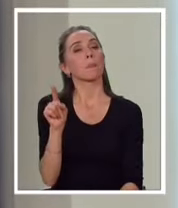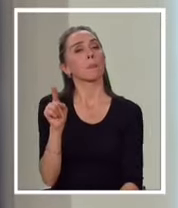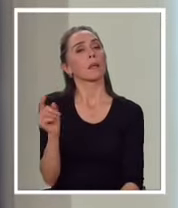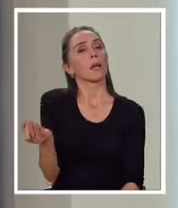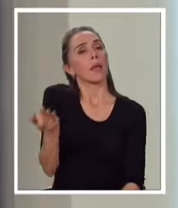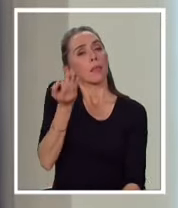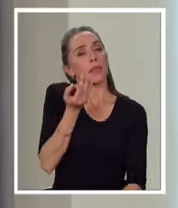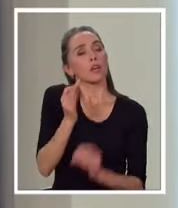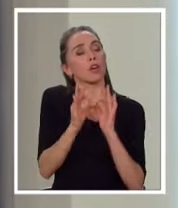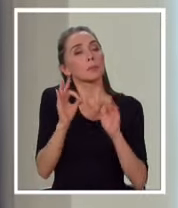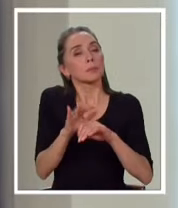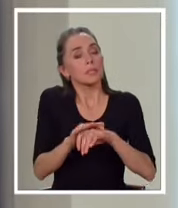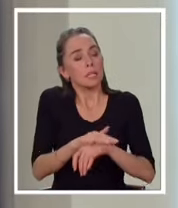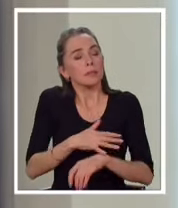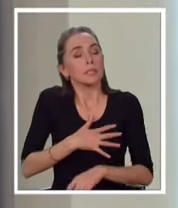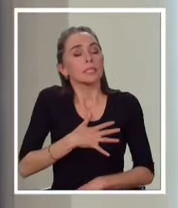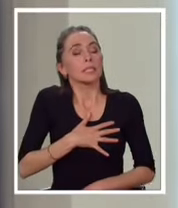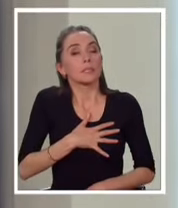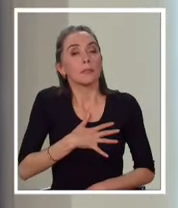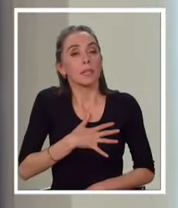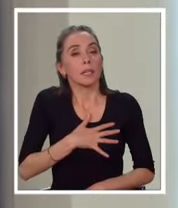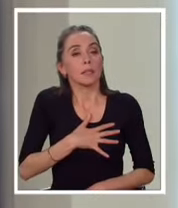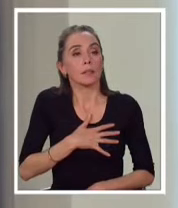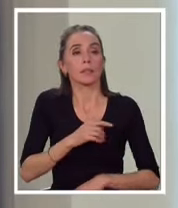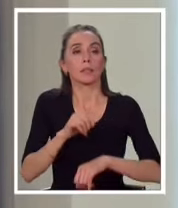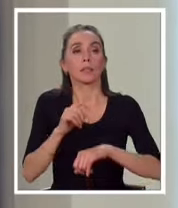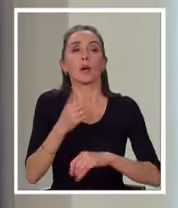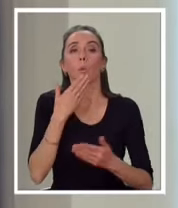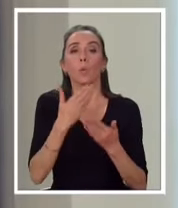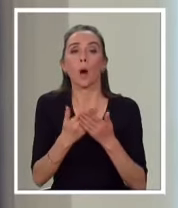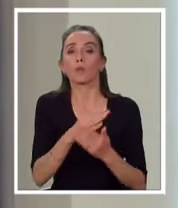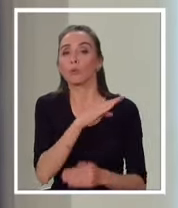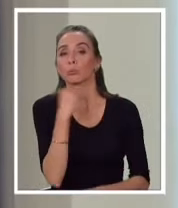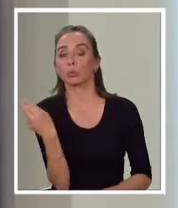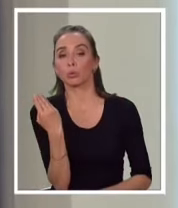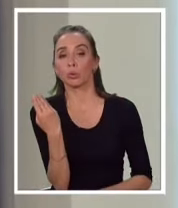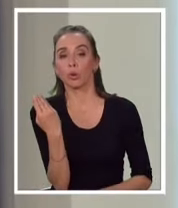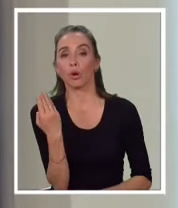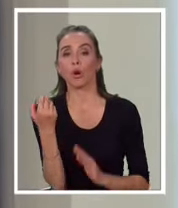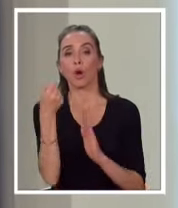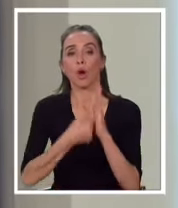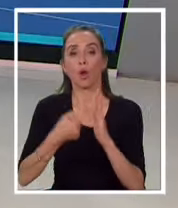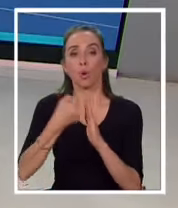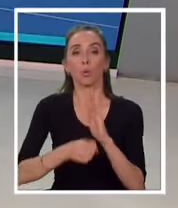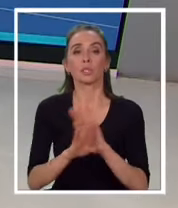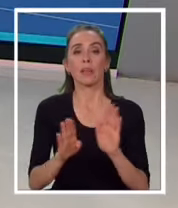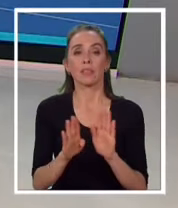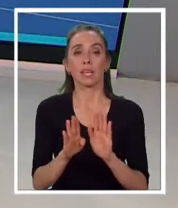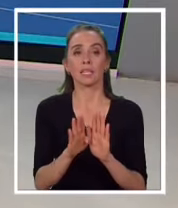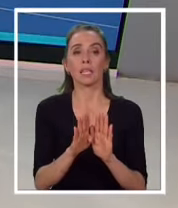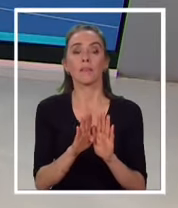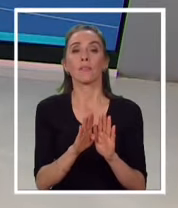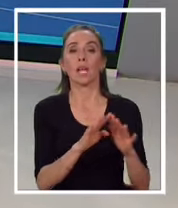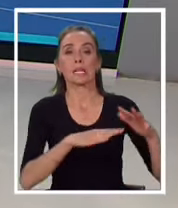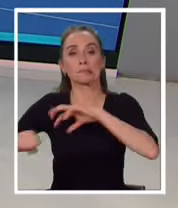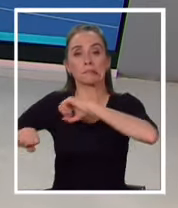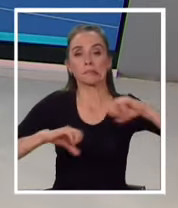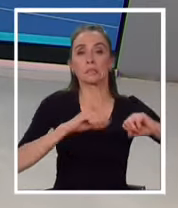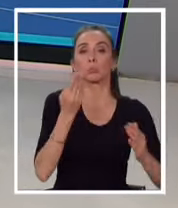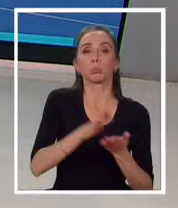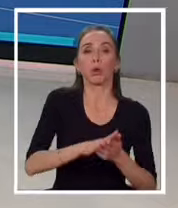con especial sensibilidad al momento de la muerte y a la lucha terrible por la herencia